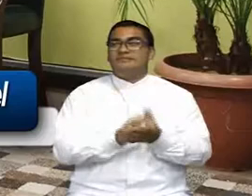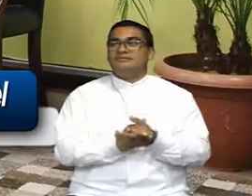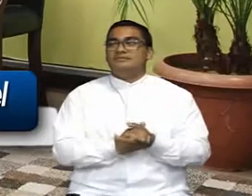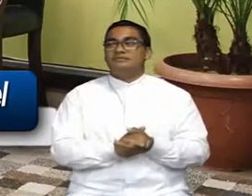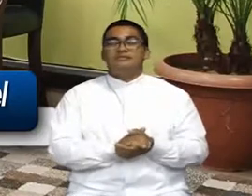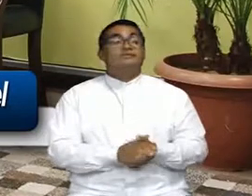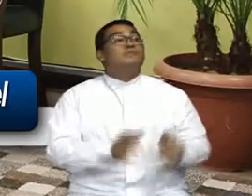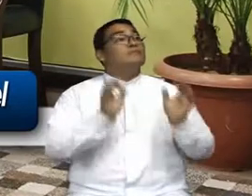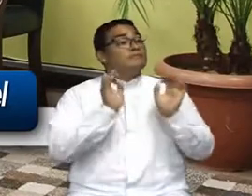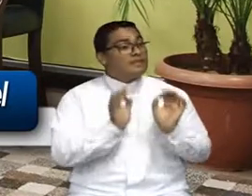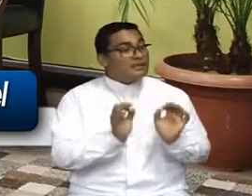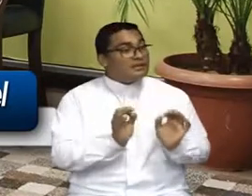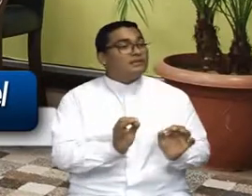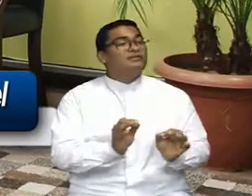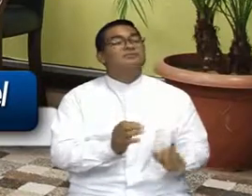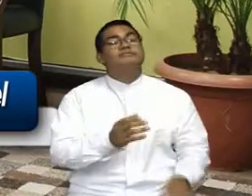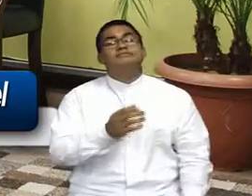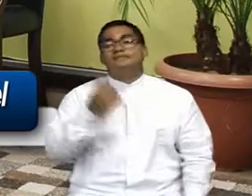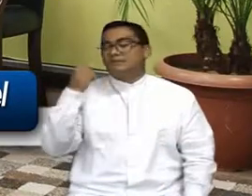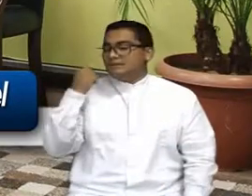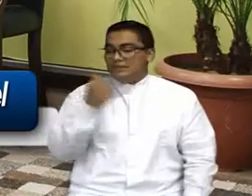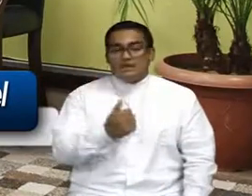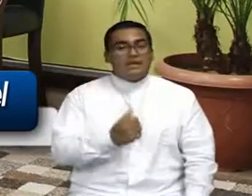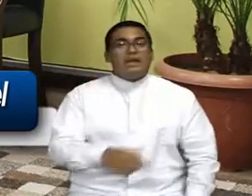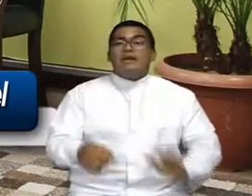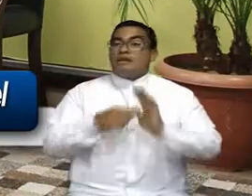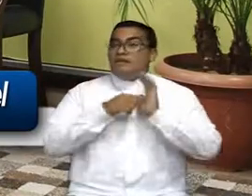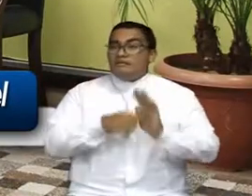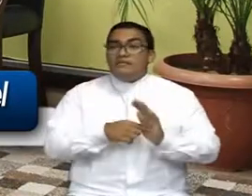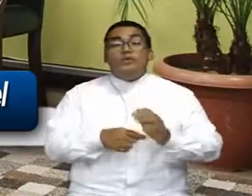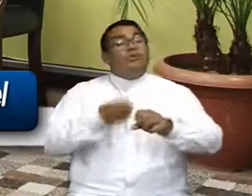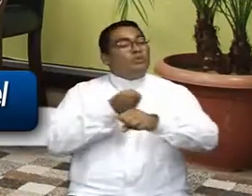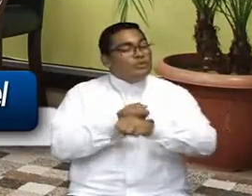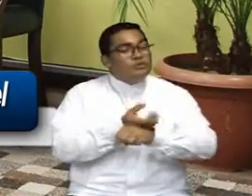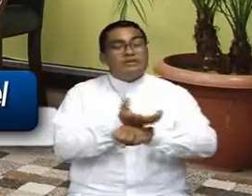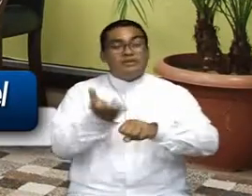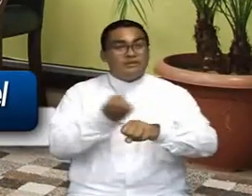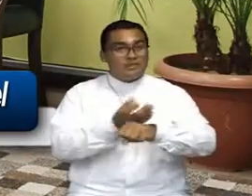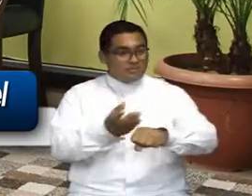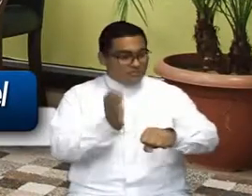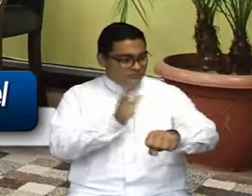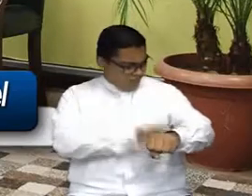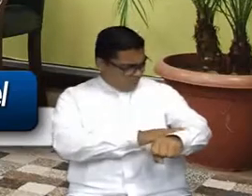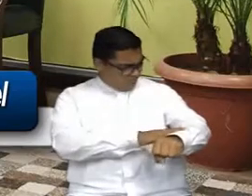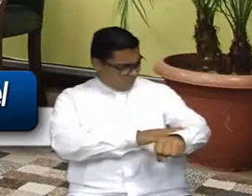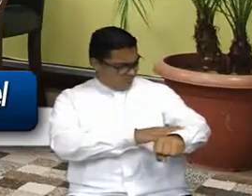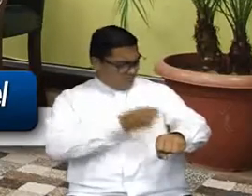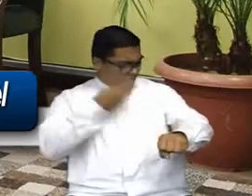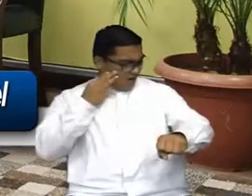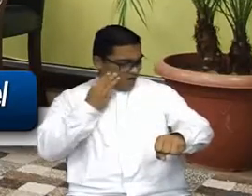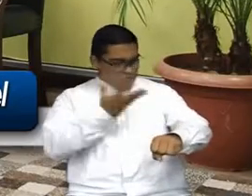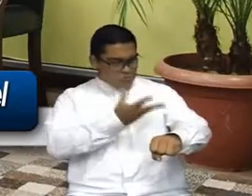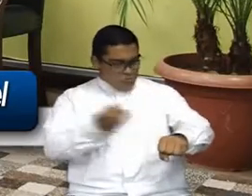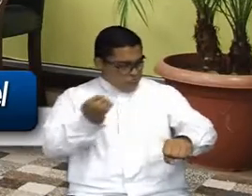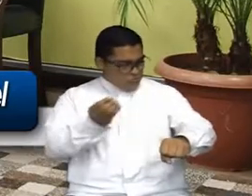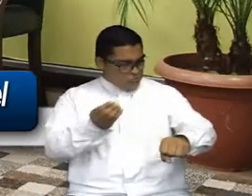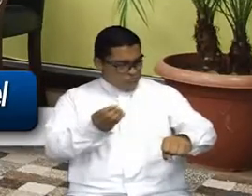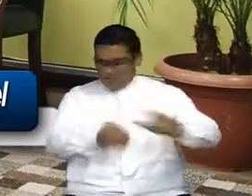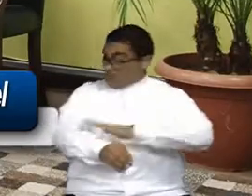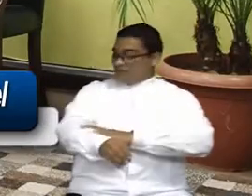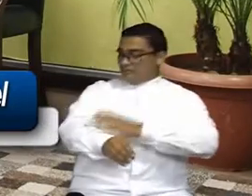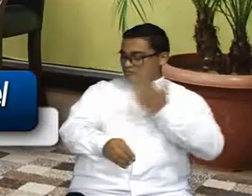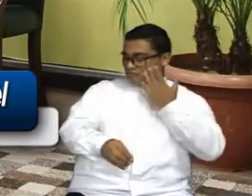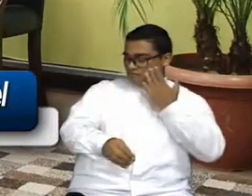dicho, concientizarlo, ¿verdad? Porque si aparecen y desaparecen, como usted dice, lo primero es buscar